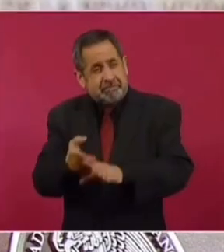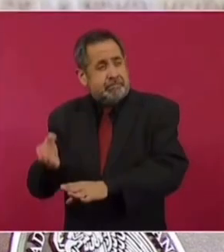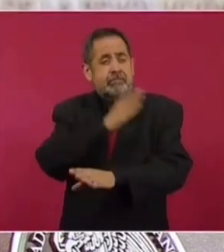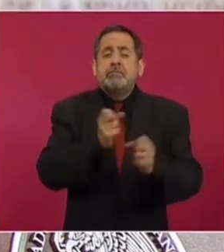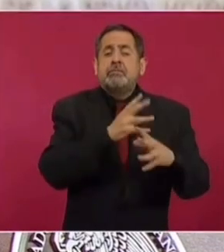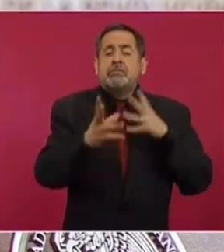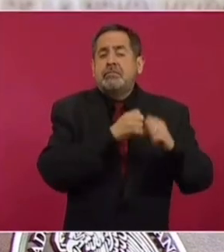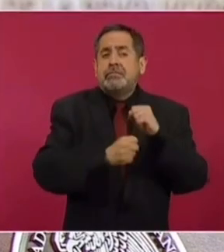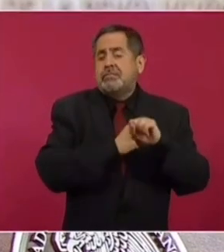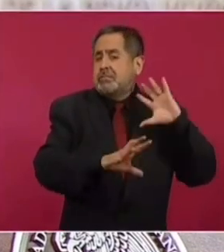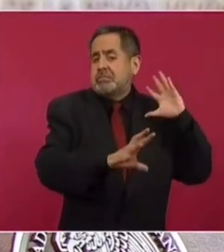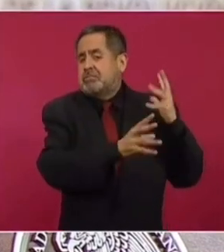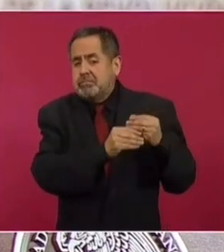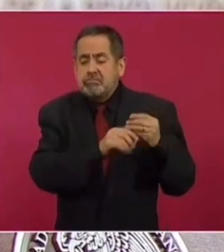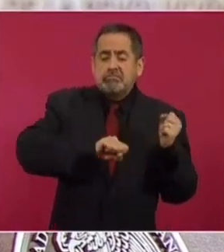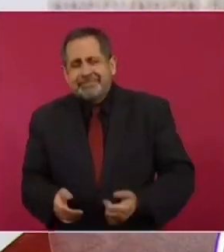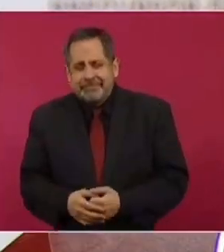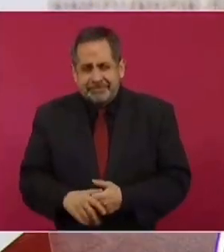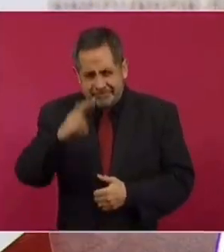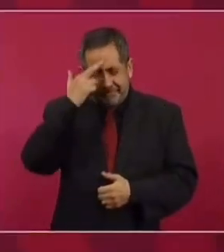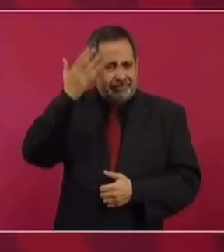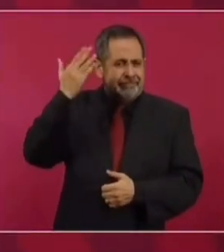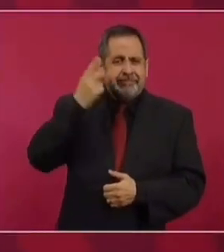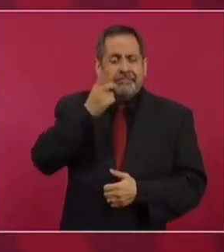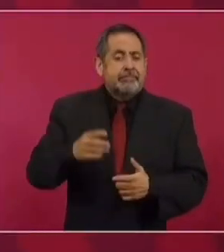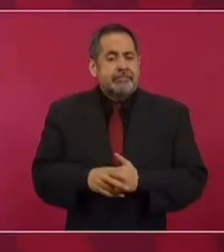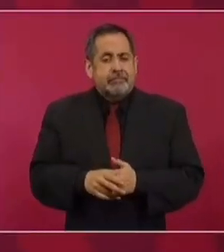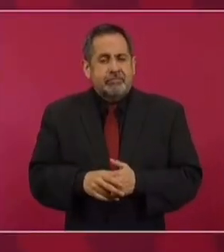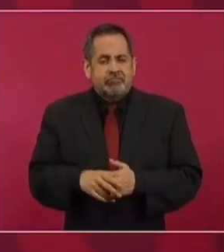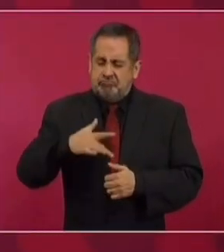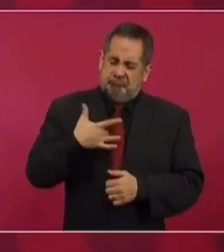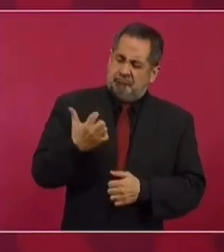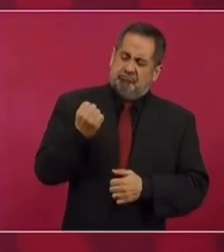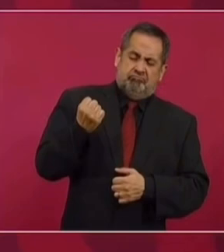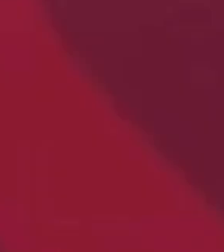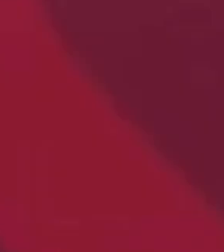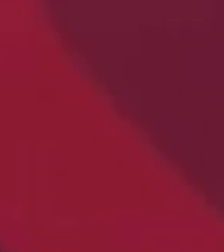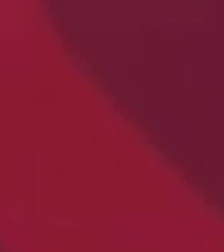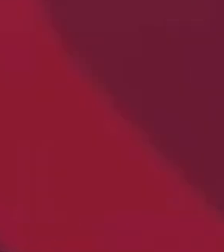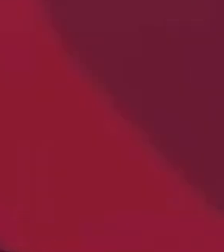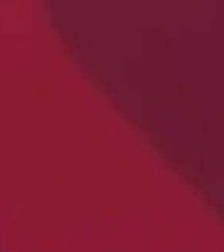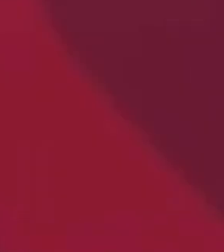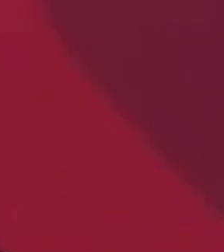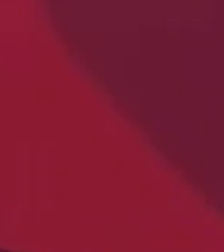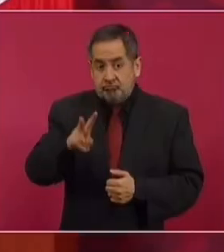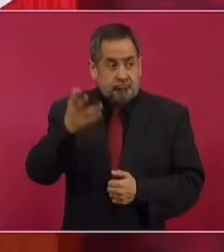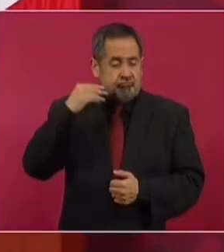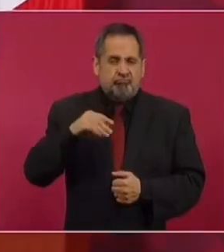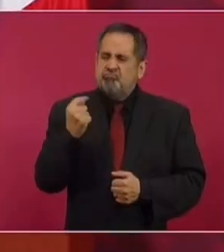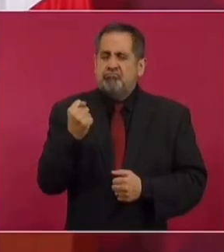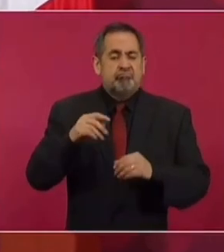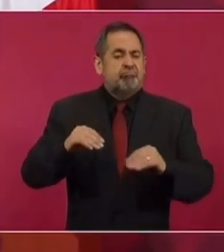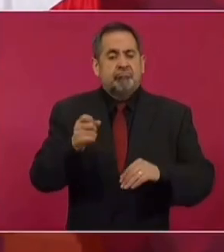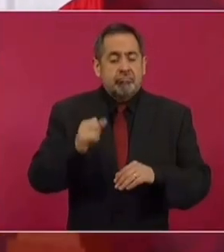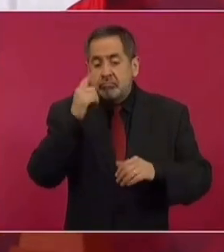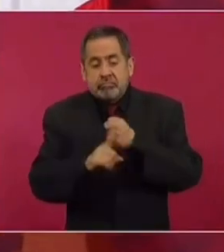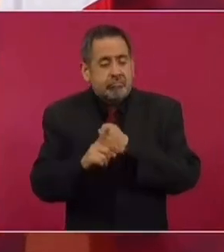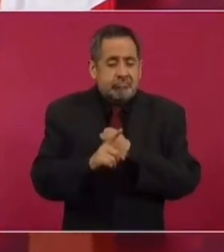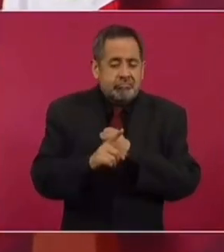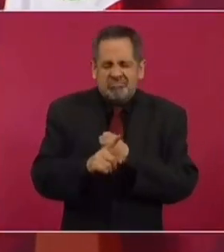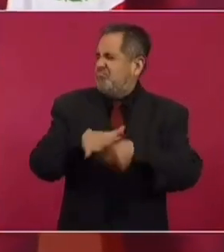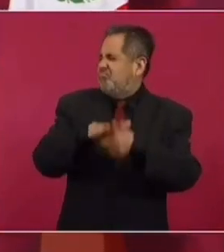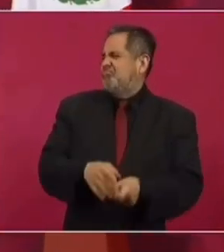años de abandono. Recuerden como decían, no me va a temblar la mano. La ley es la ley. Querían resolver los